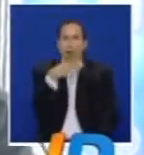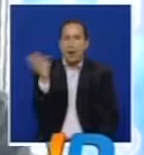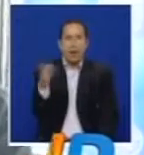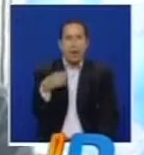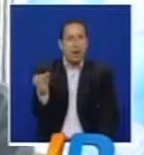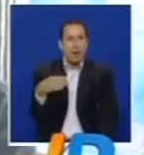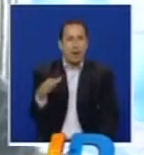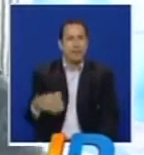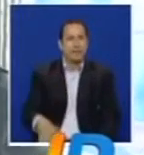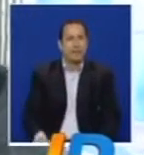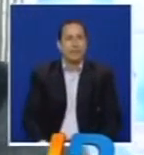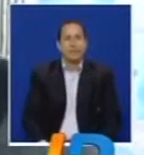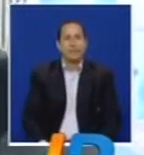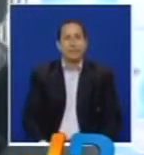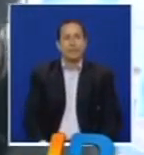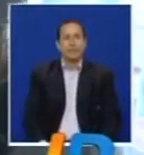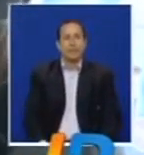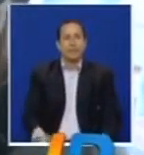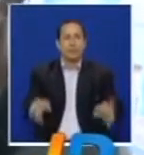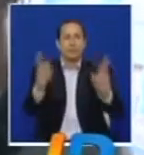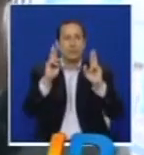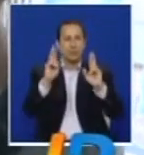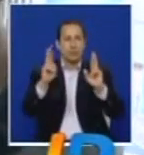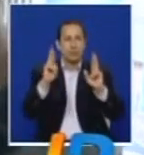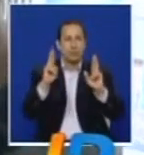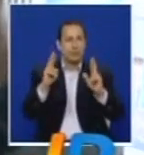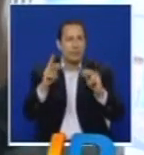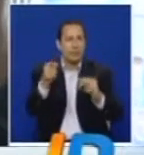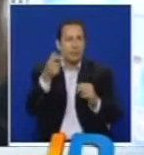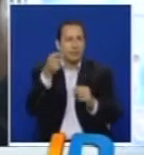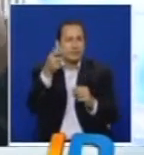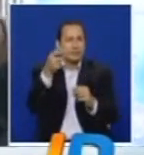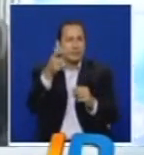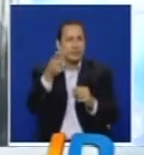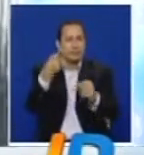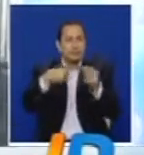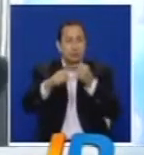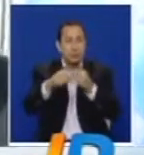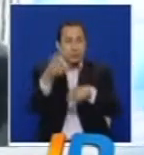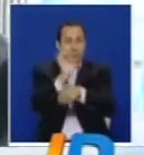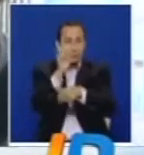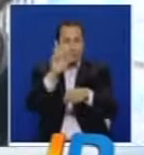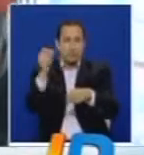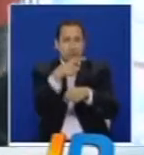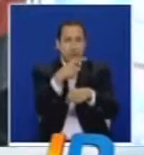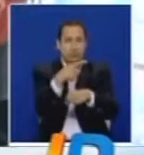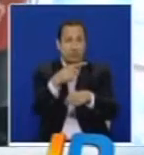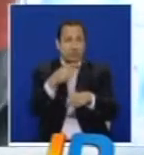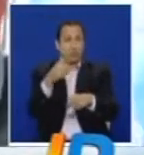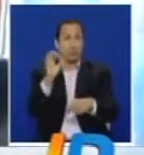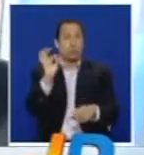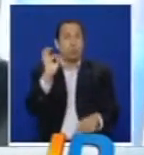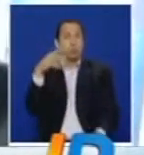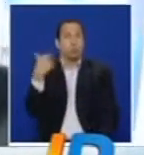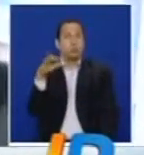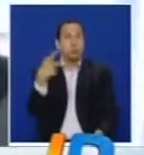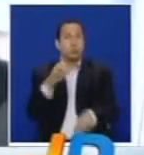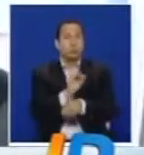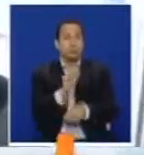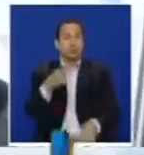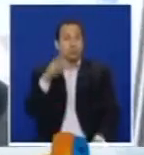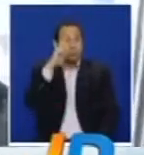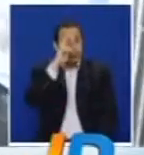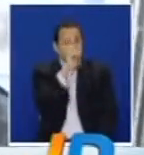pues podamos dejar casi cerrado lo que es la participación en Brasil, ¿no? ¿Ecuador un rival de respeto?